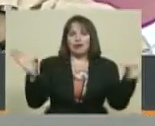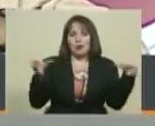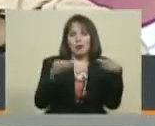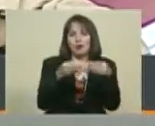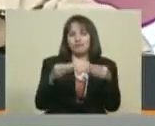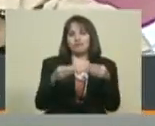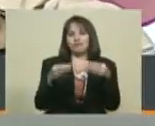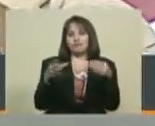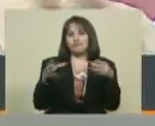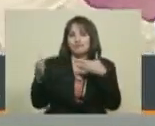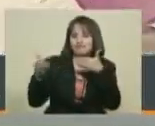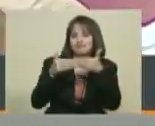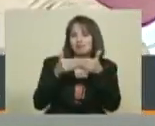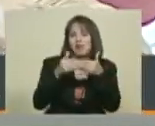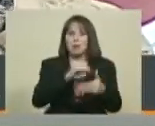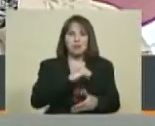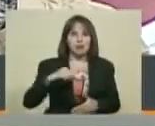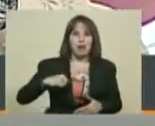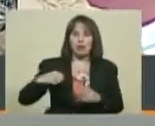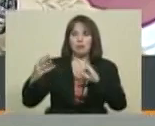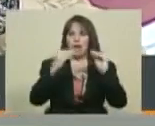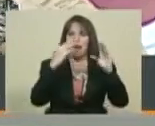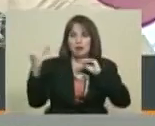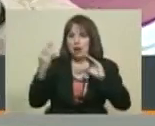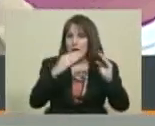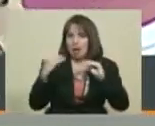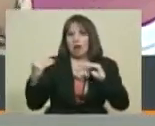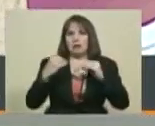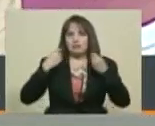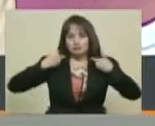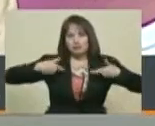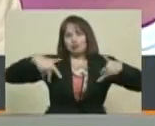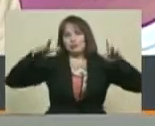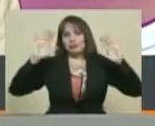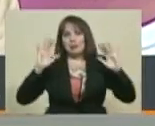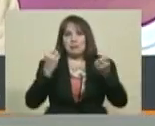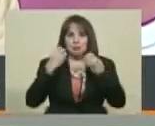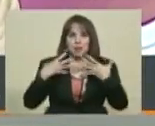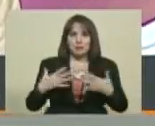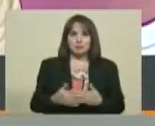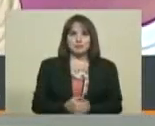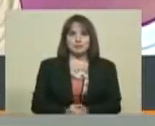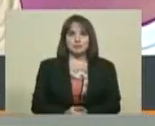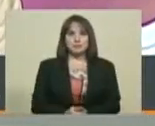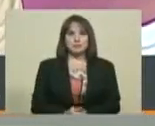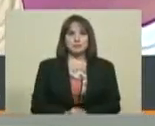en privado para hablar a calzón quitado, como se dice.